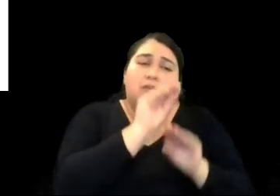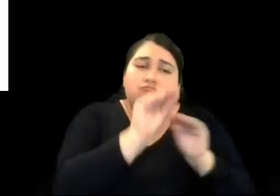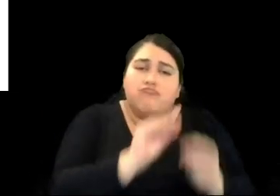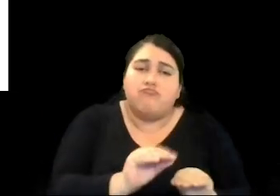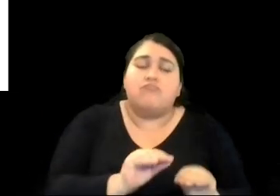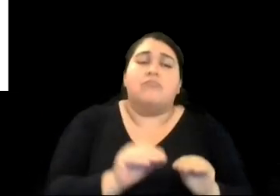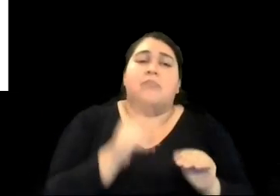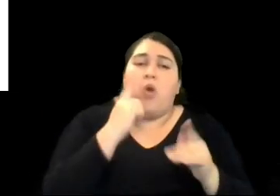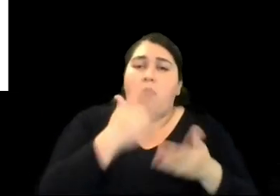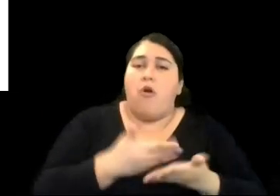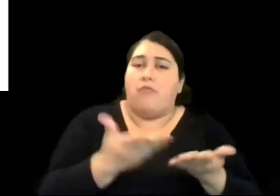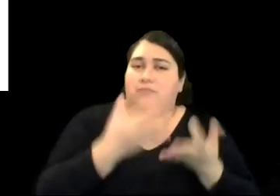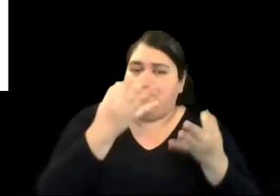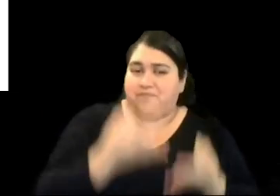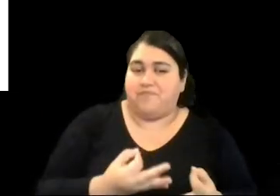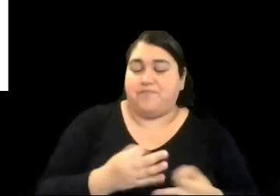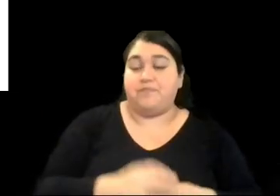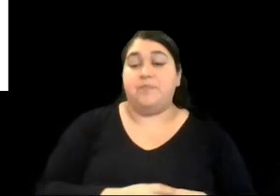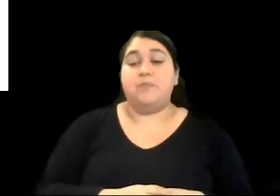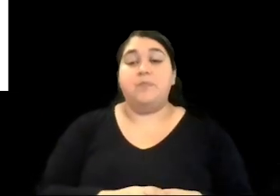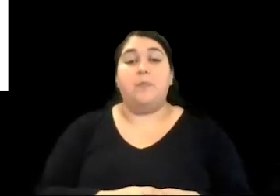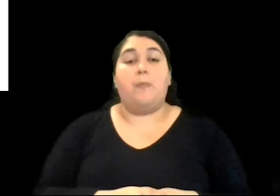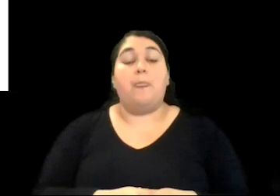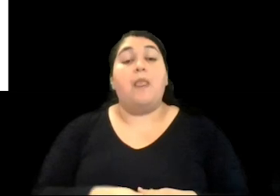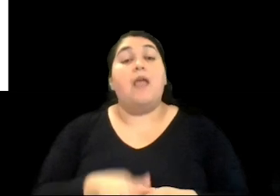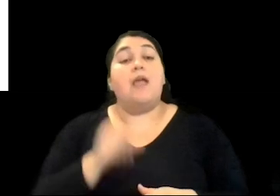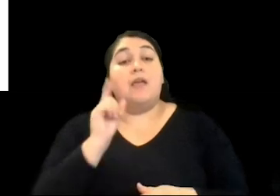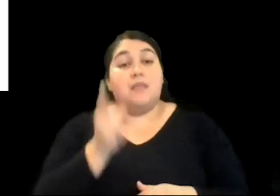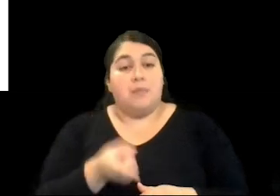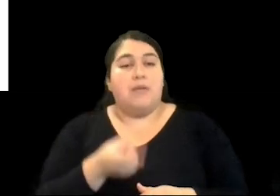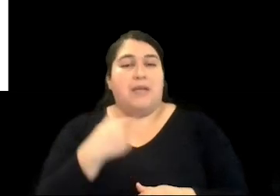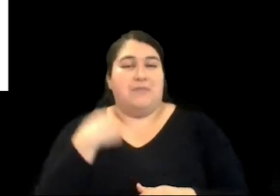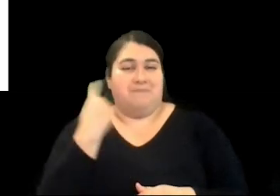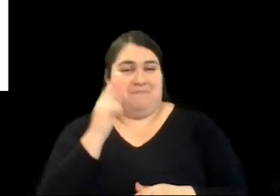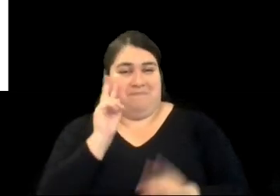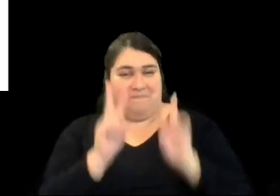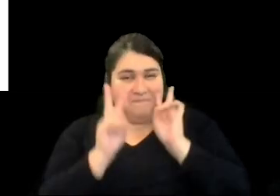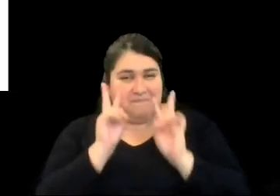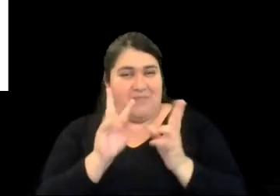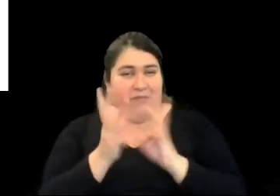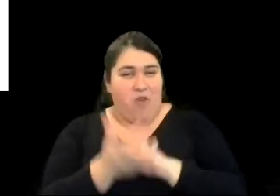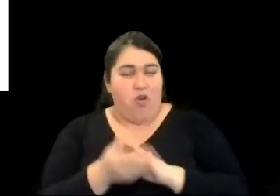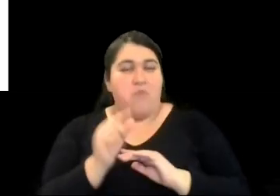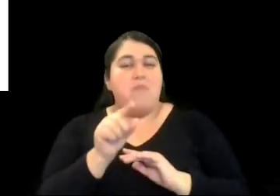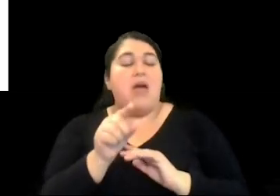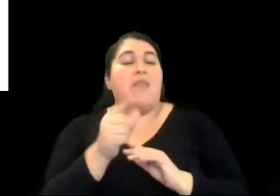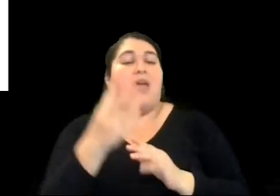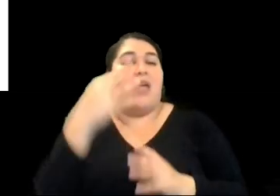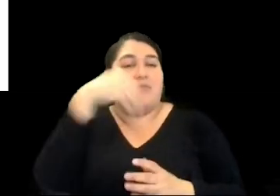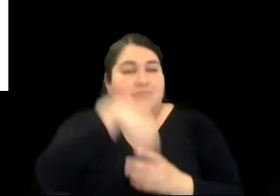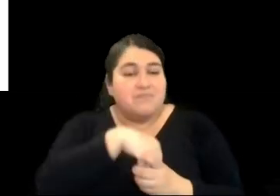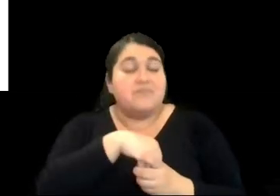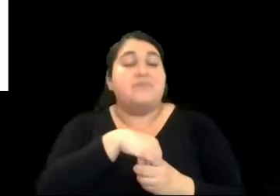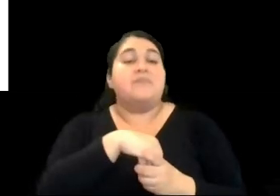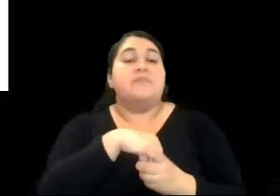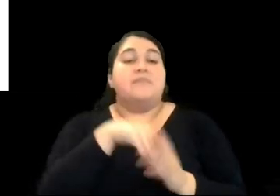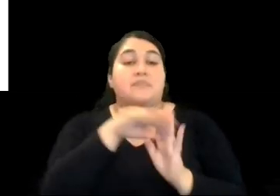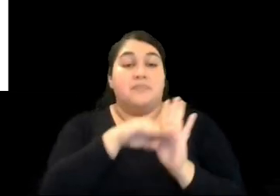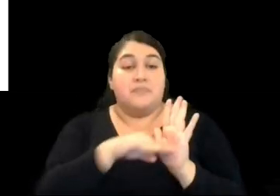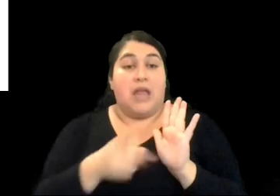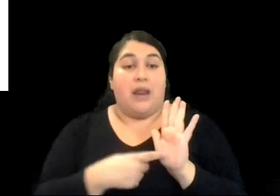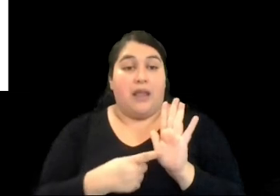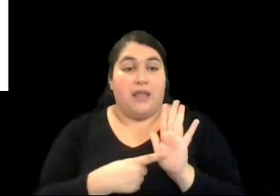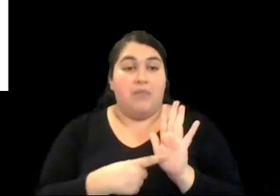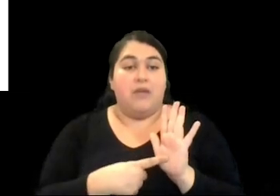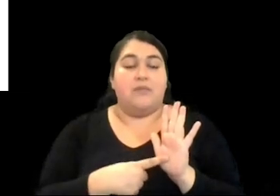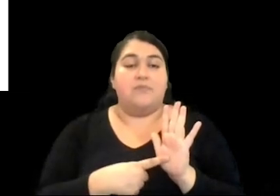Y dentro de las obligaciones que nosotros vimos susceptibles de incorporarse al régimen, vimos también que